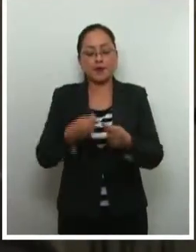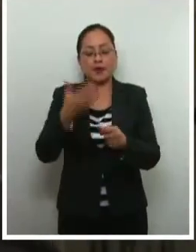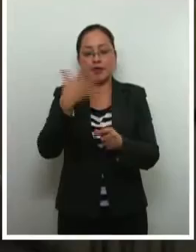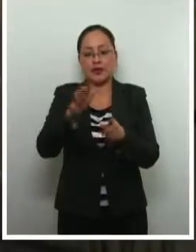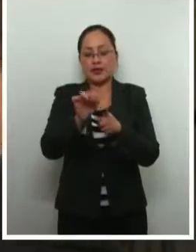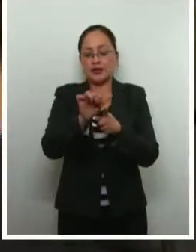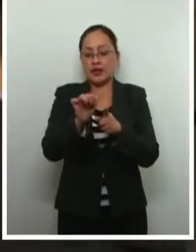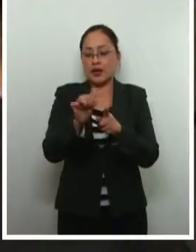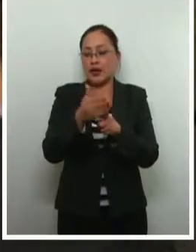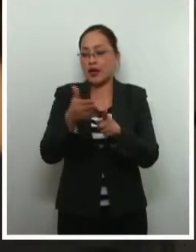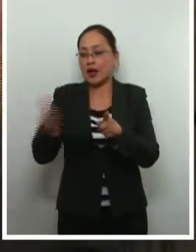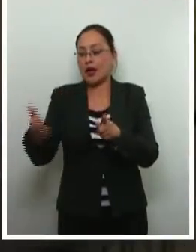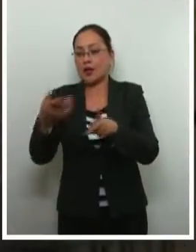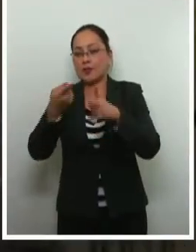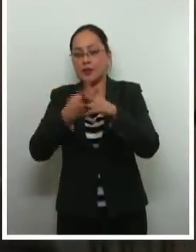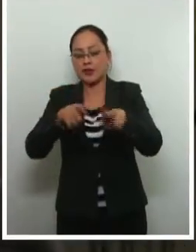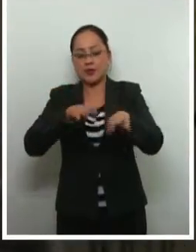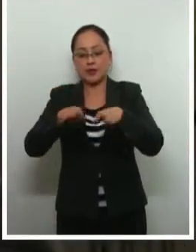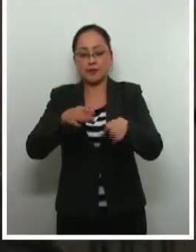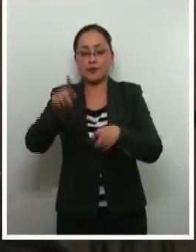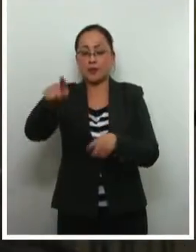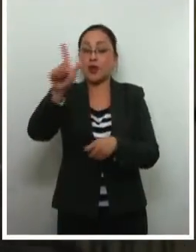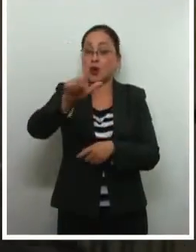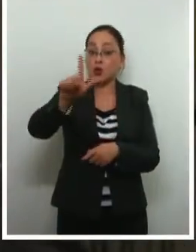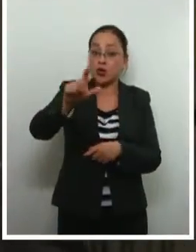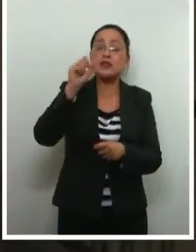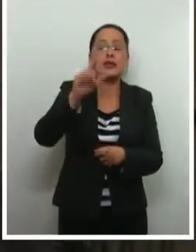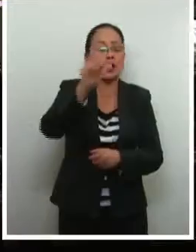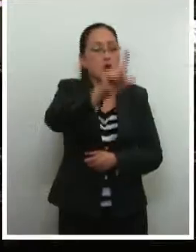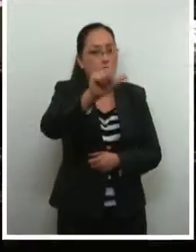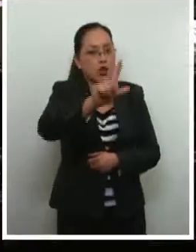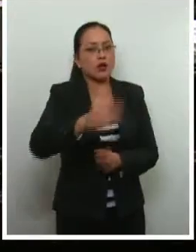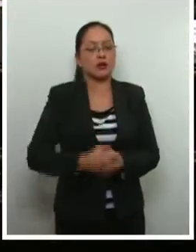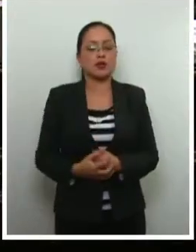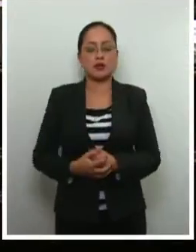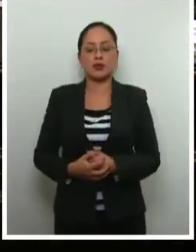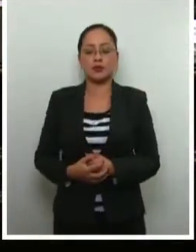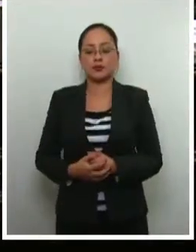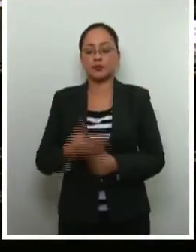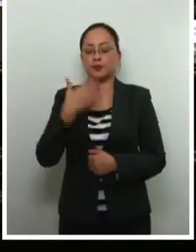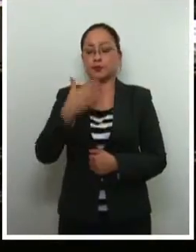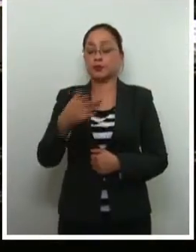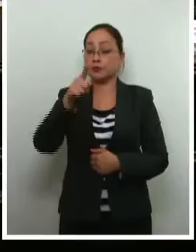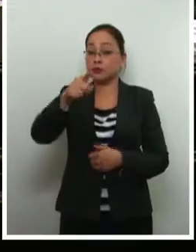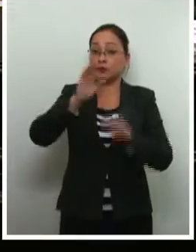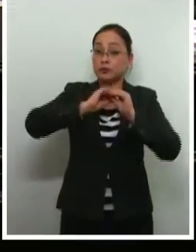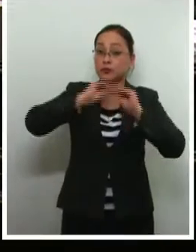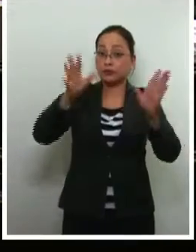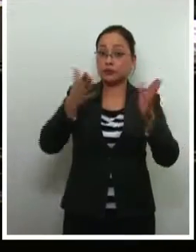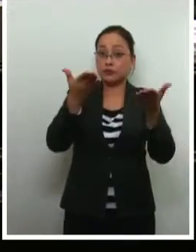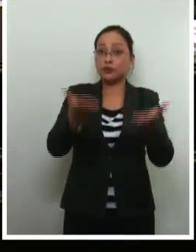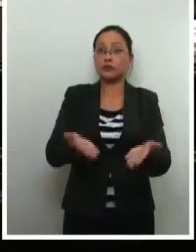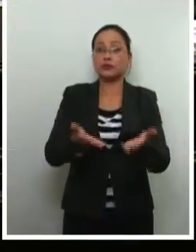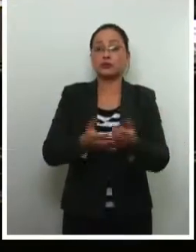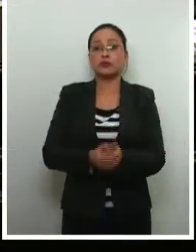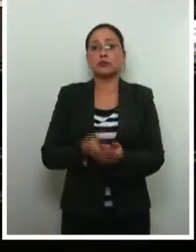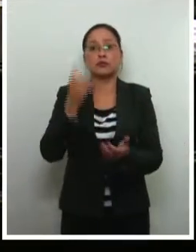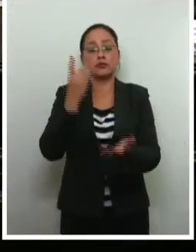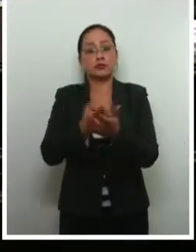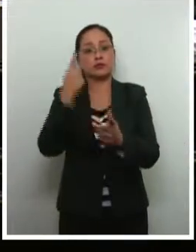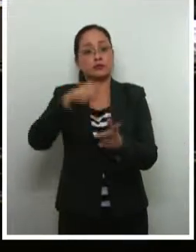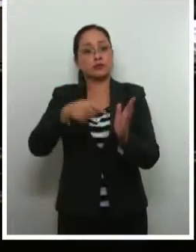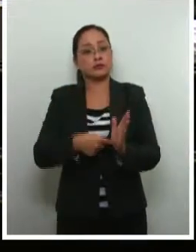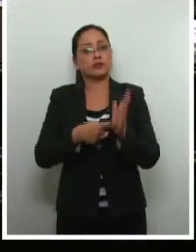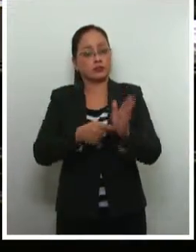que dé inicio el pleno. ¿Qué día, el lunes? El lunes próximo. Bueno, está claro, solo quiero para que haya